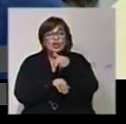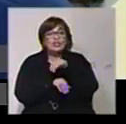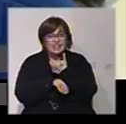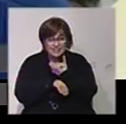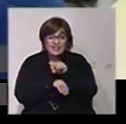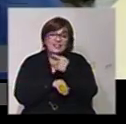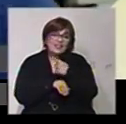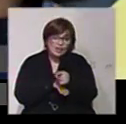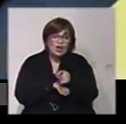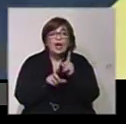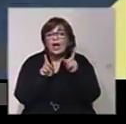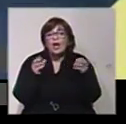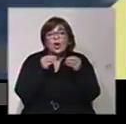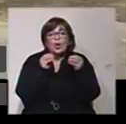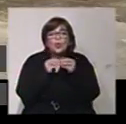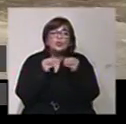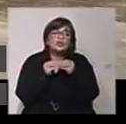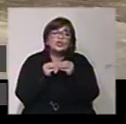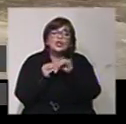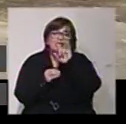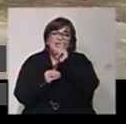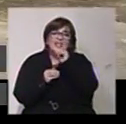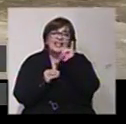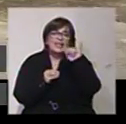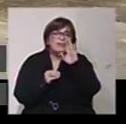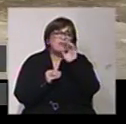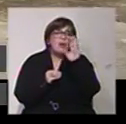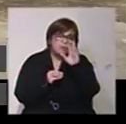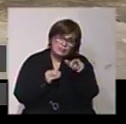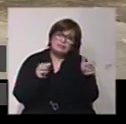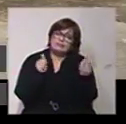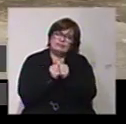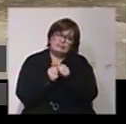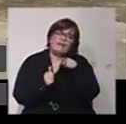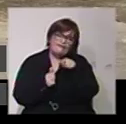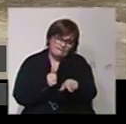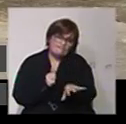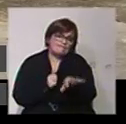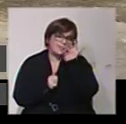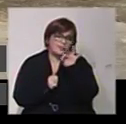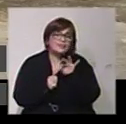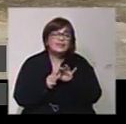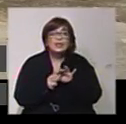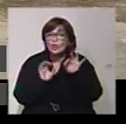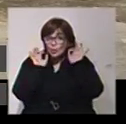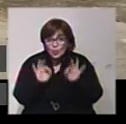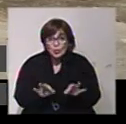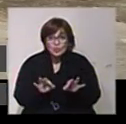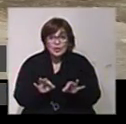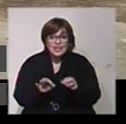vio que habíamos tocado con Iggy Pop y él es amigo y fanático de Iggy Pop, entonces dijo, ta, quiero que sea esta banda. Y justo cuando